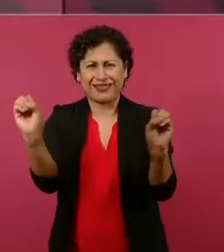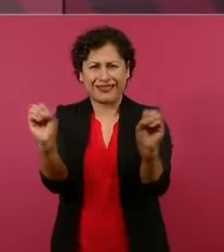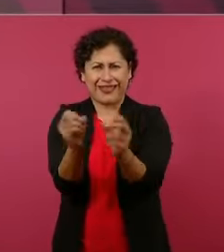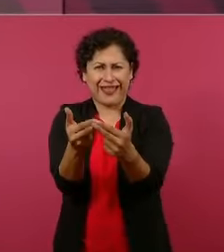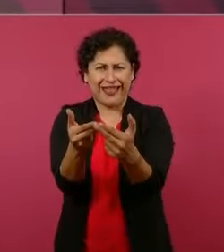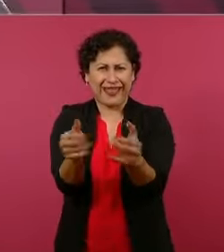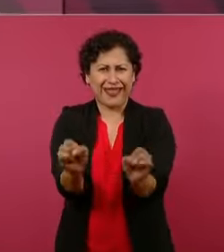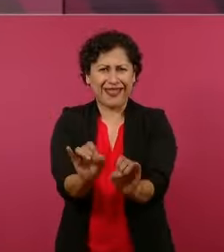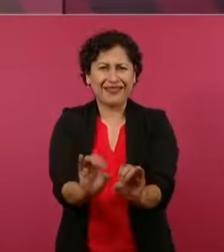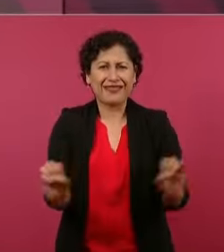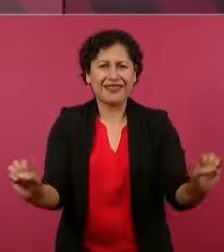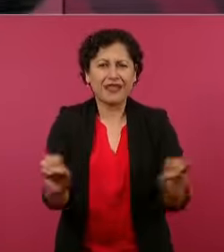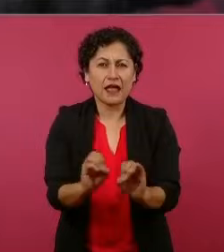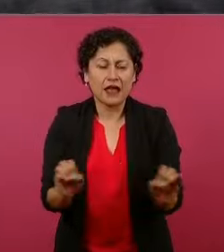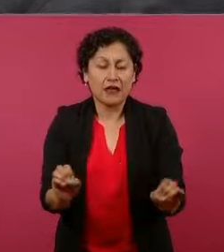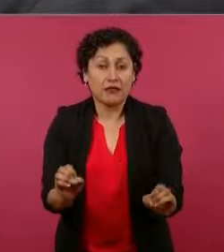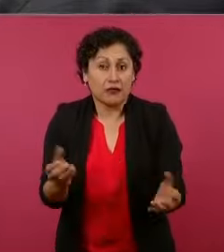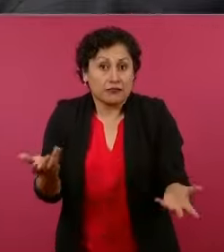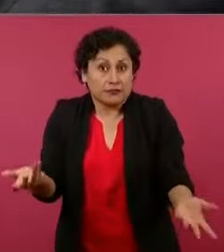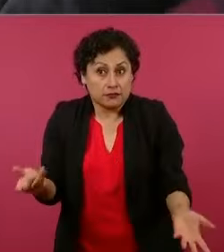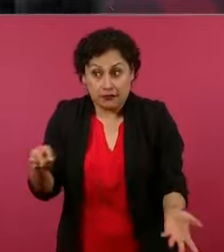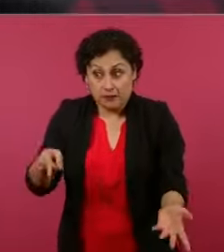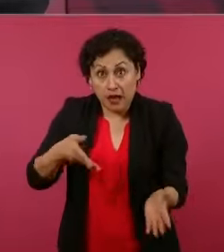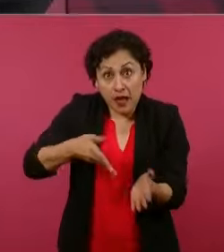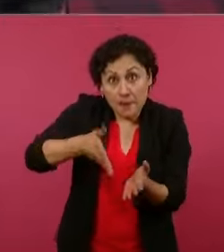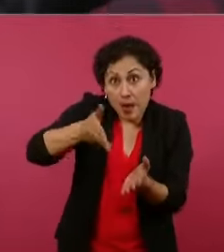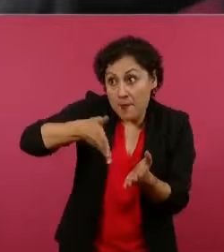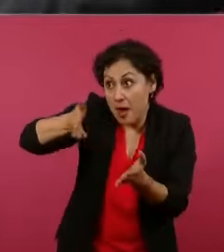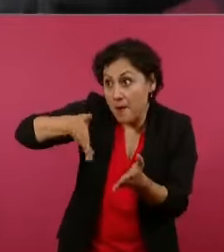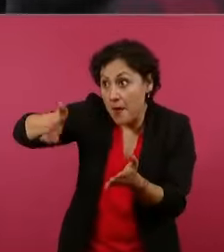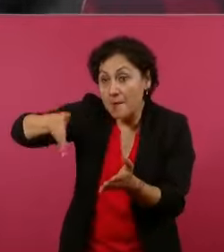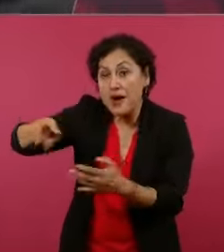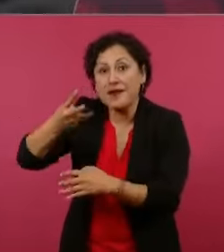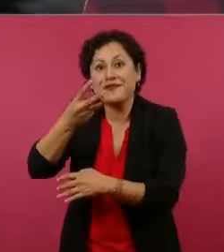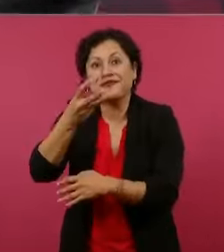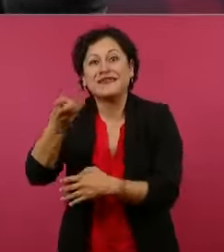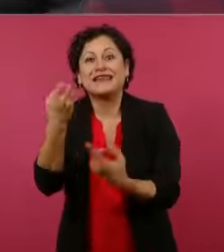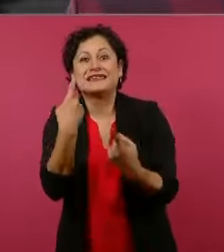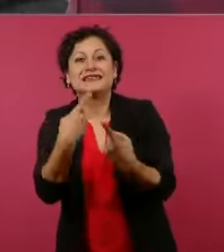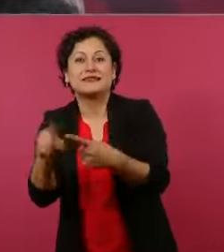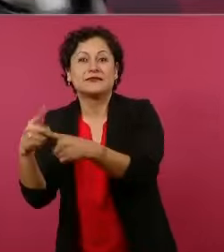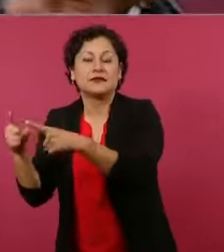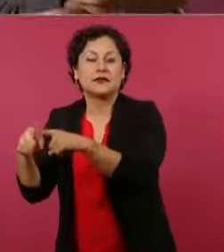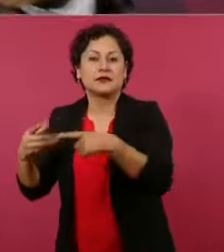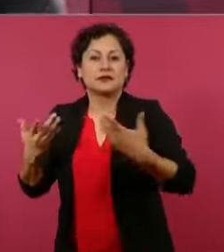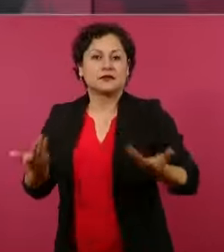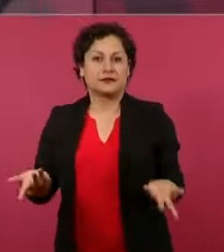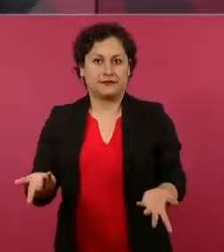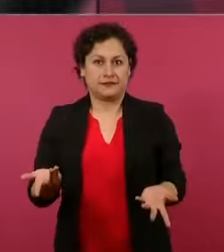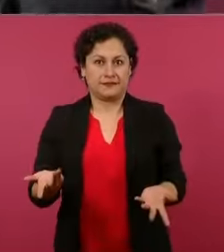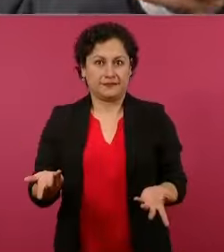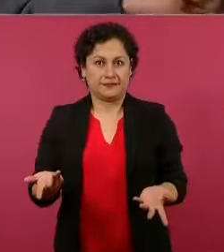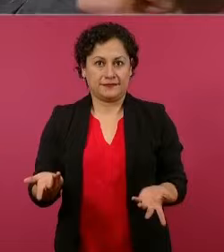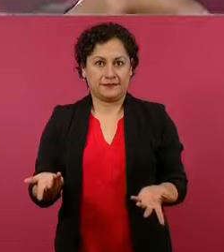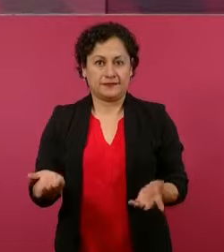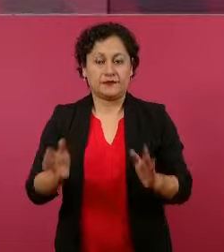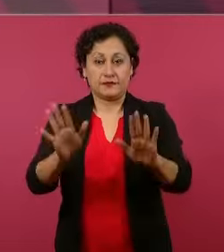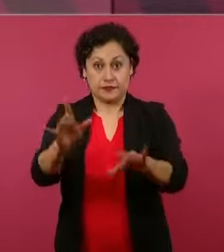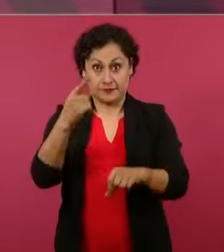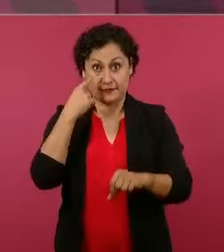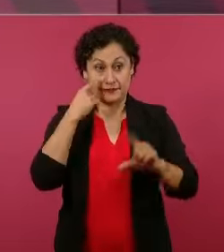corrupción y son 300 caminos vamos a tener en el país 400